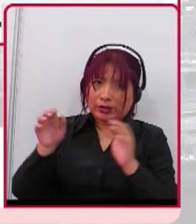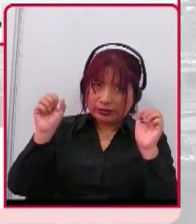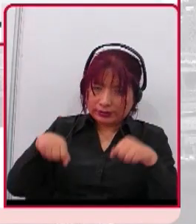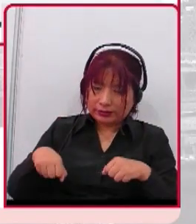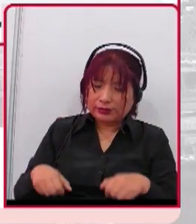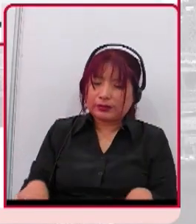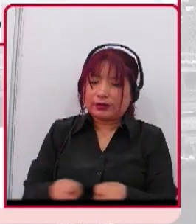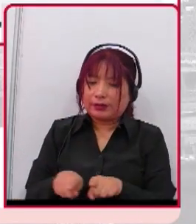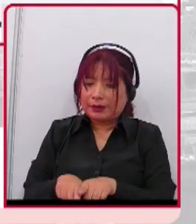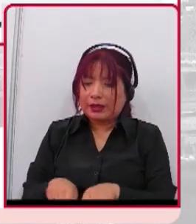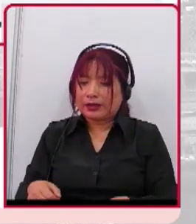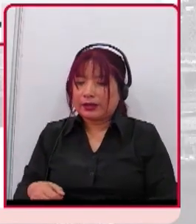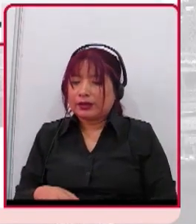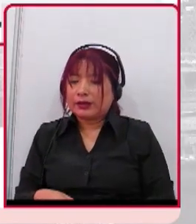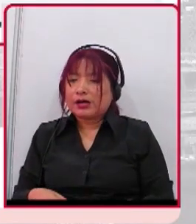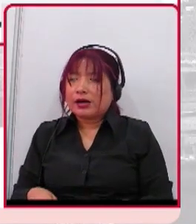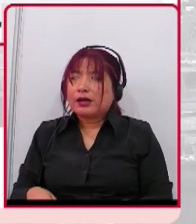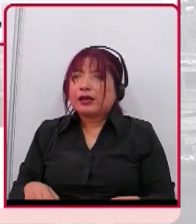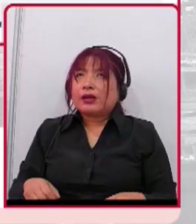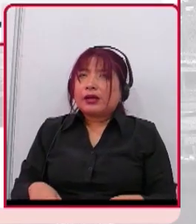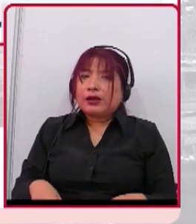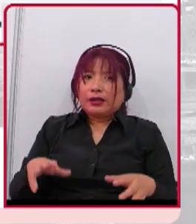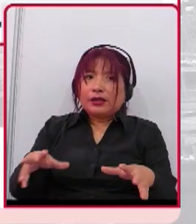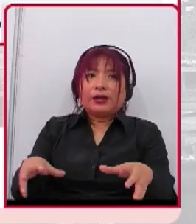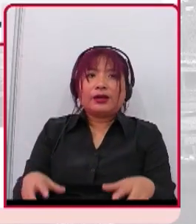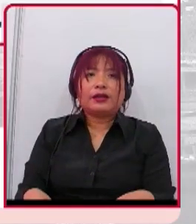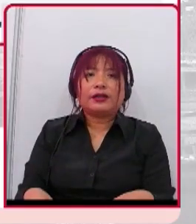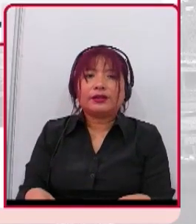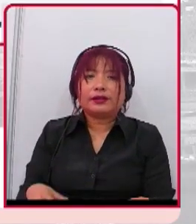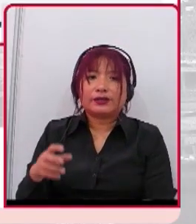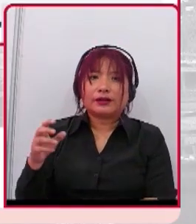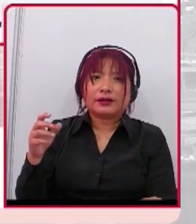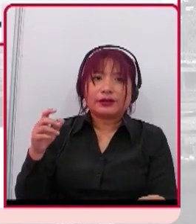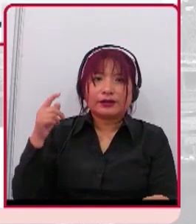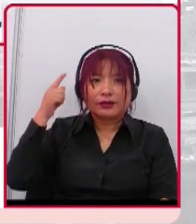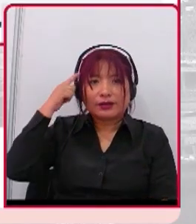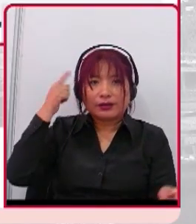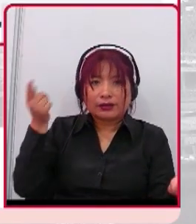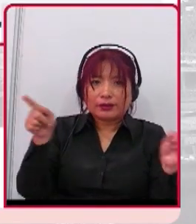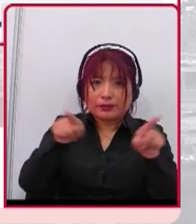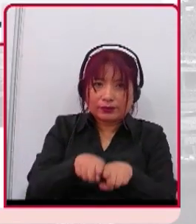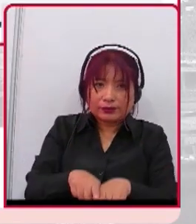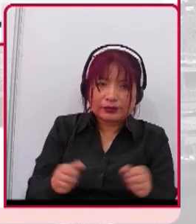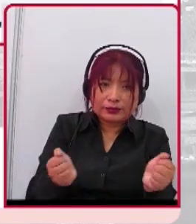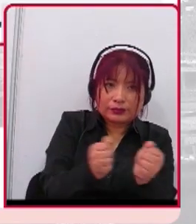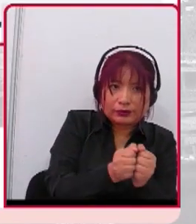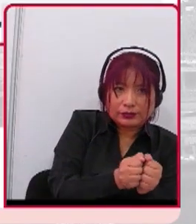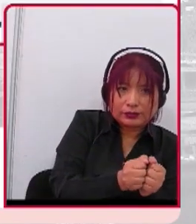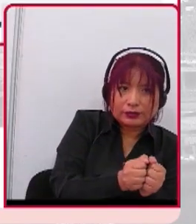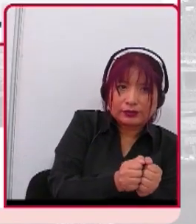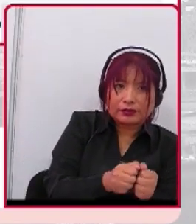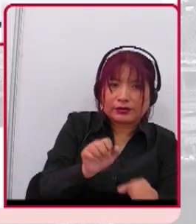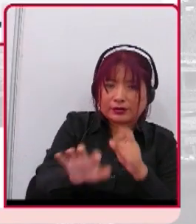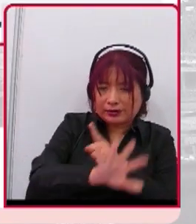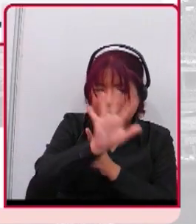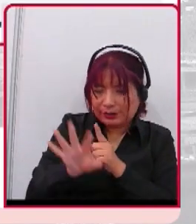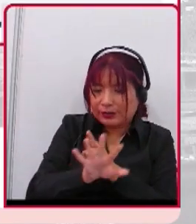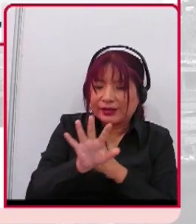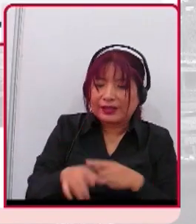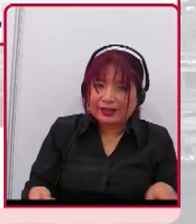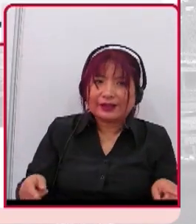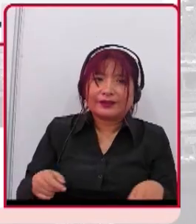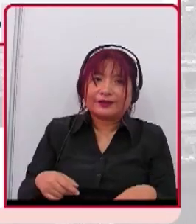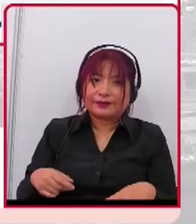Algo también importante es en el tema del compromiso con la seguridad. Como ya lo había comentado, hemos generado ahorros, ya sea